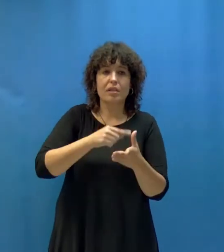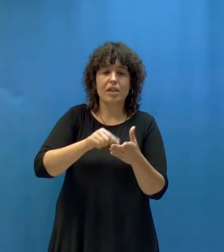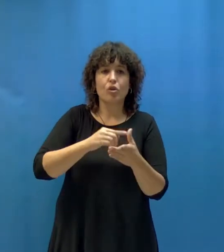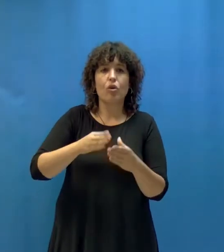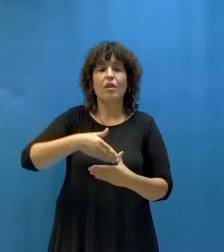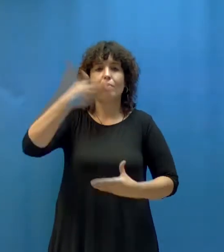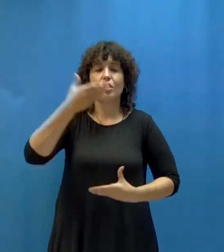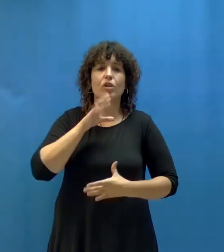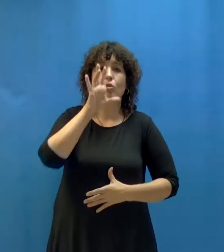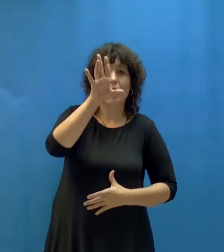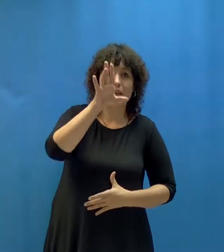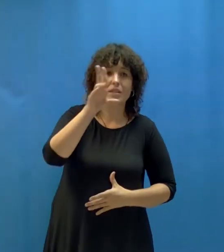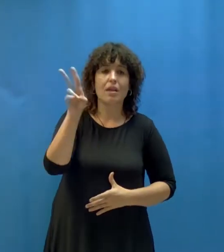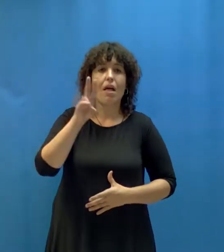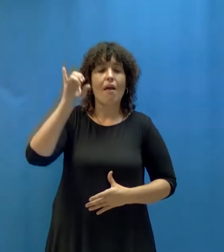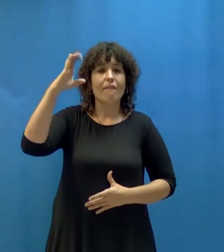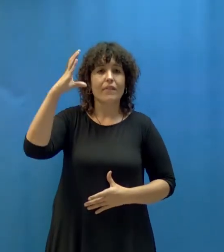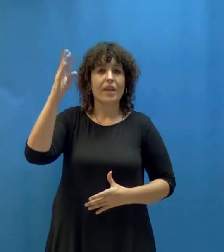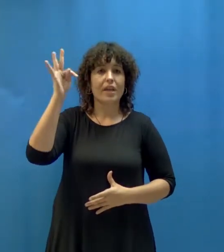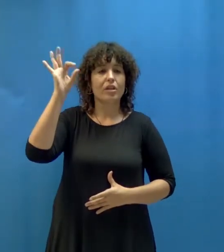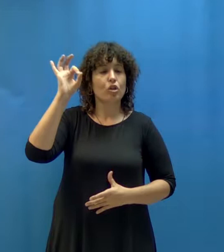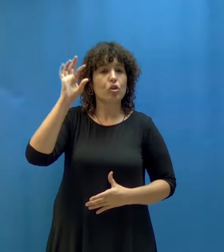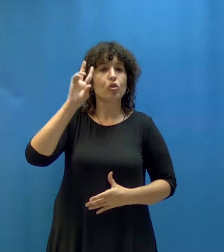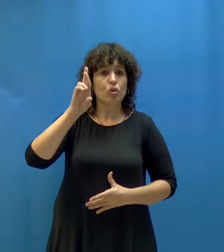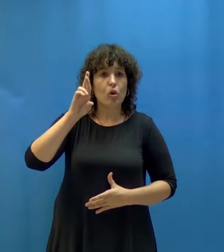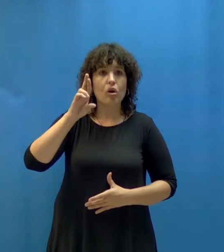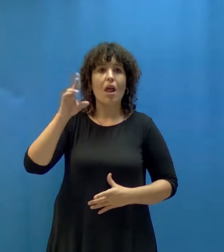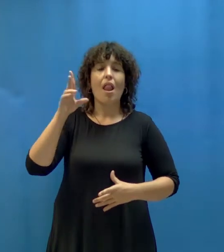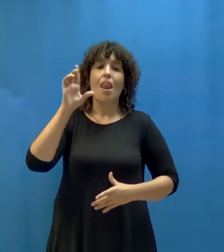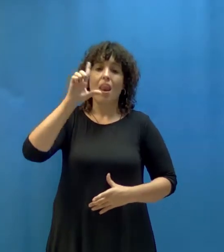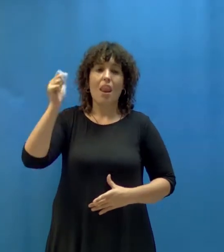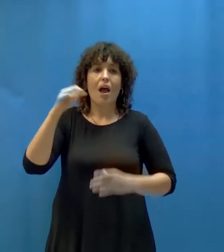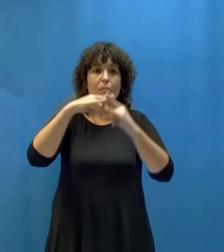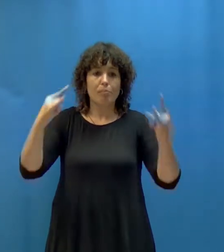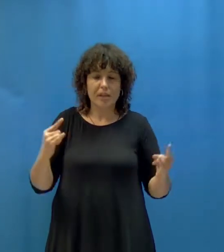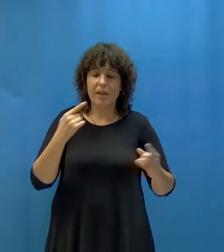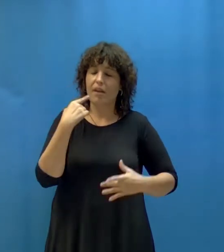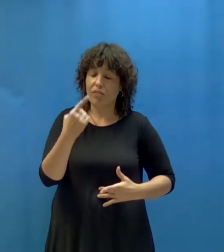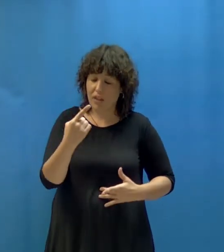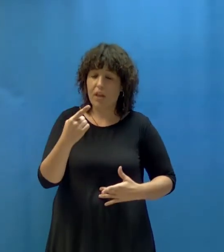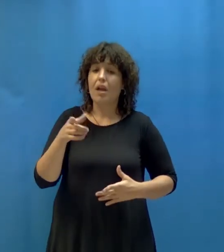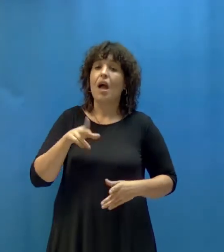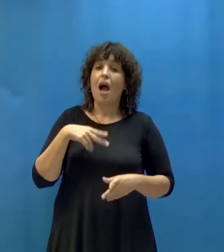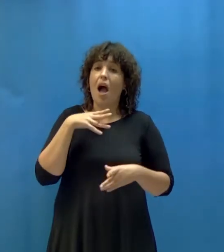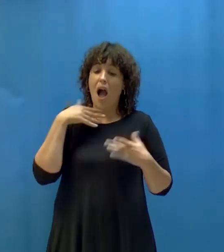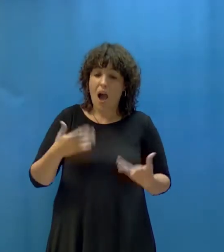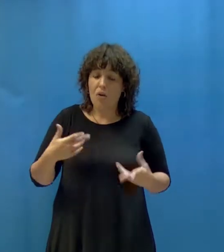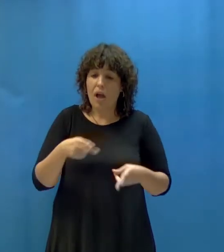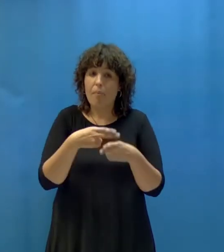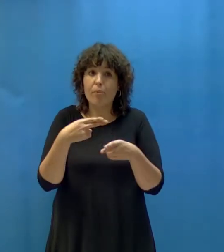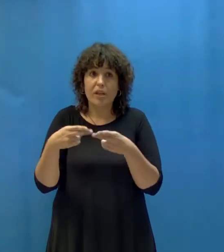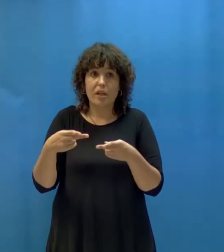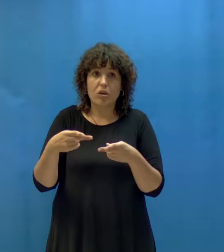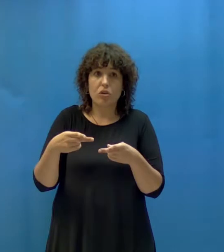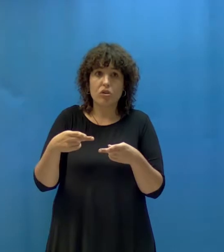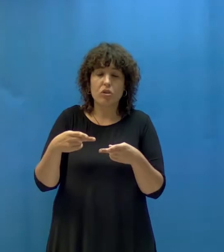País, Víctor Lapuente, que no la fuente, que en la política actual los políticos se dividen en pastores